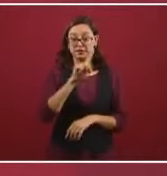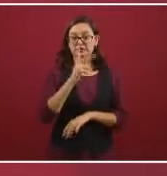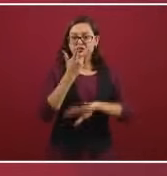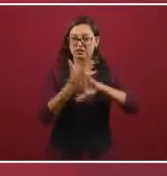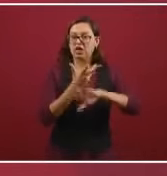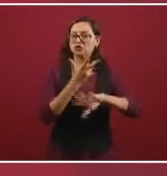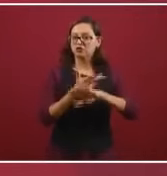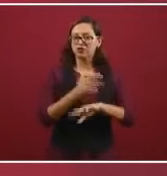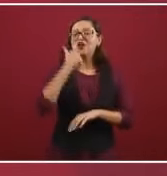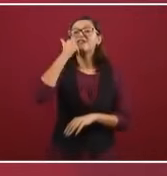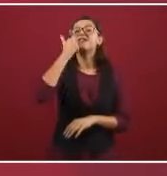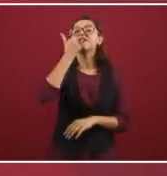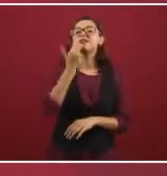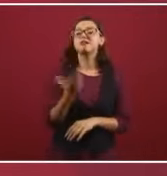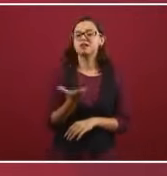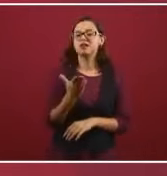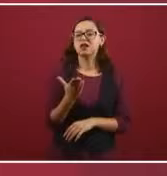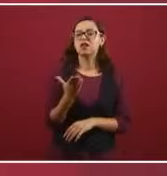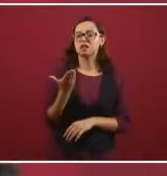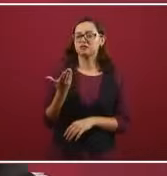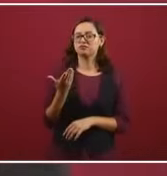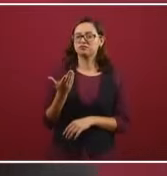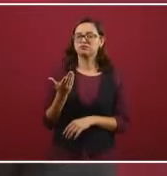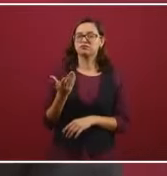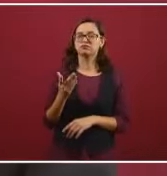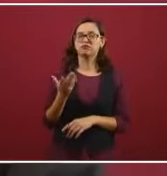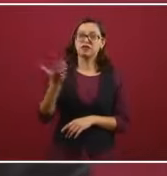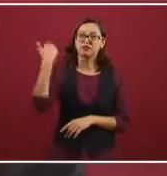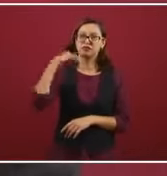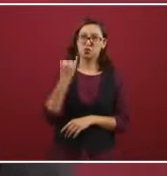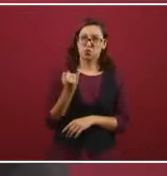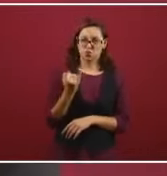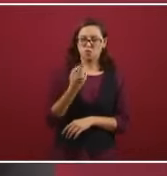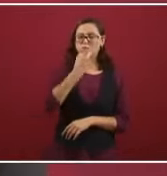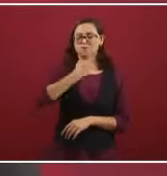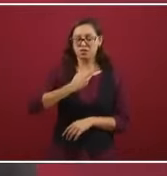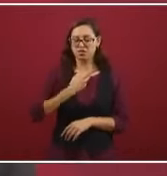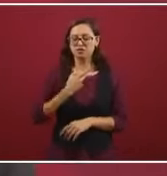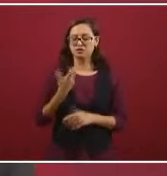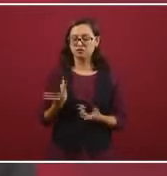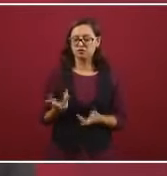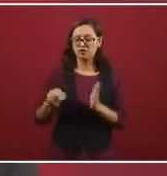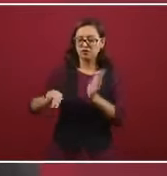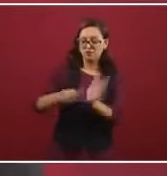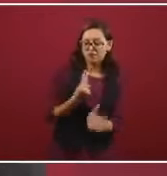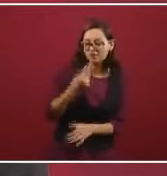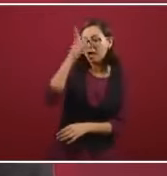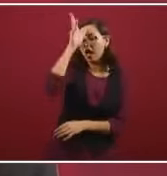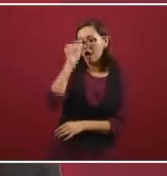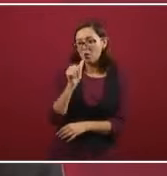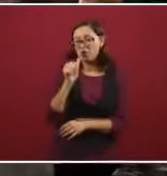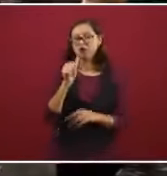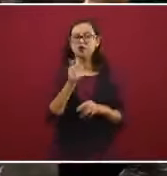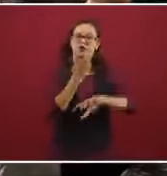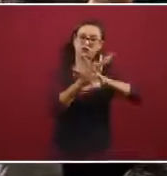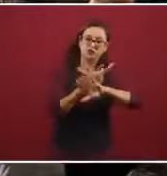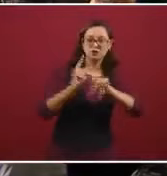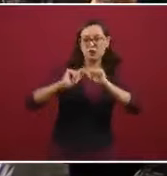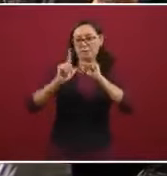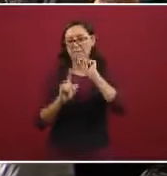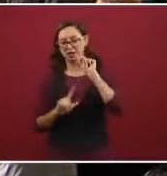la mesa el día en las reuniones de junio que se firmase o se llegase a un acuerdo entre México y Estados